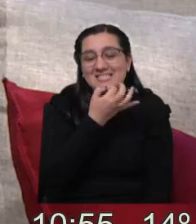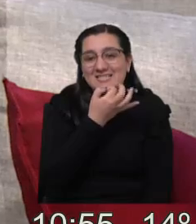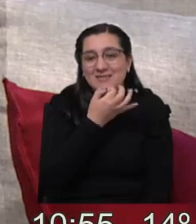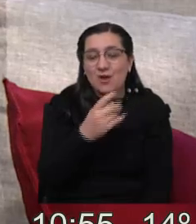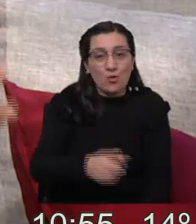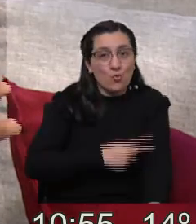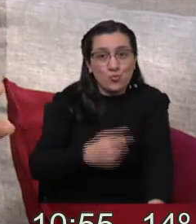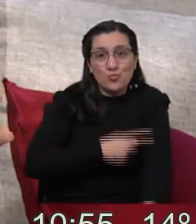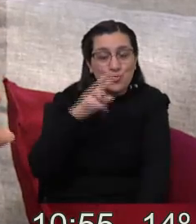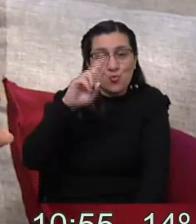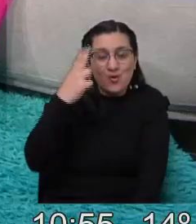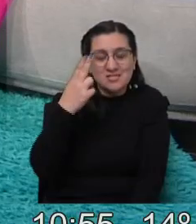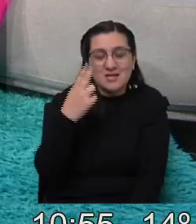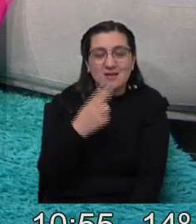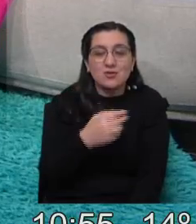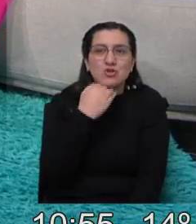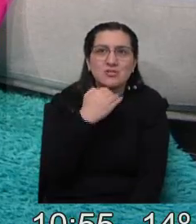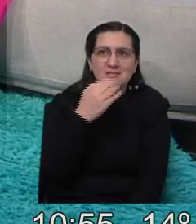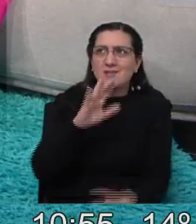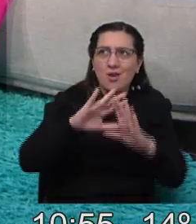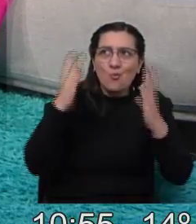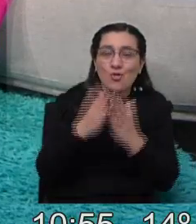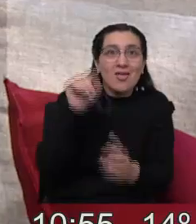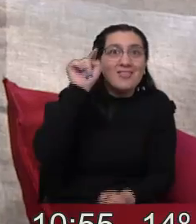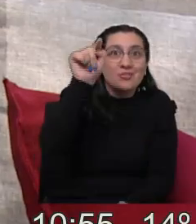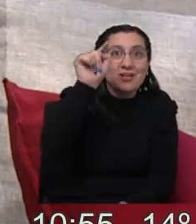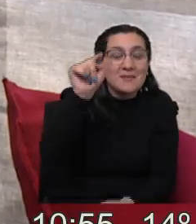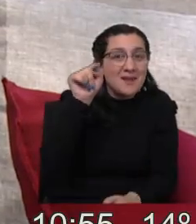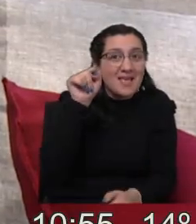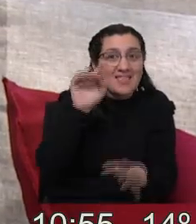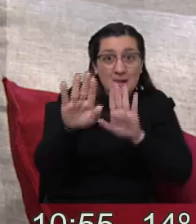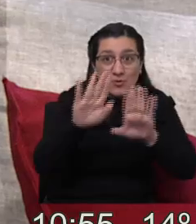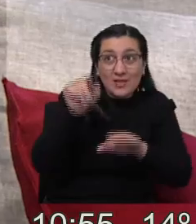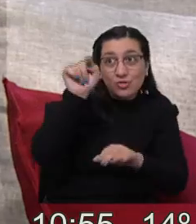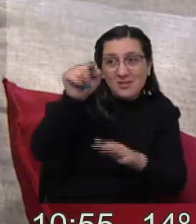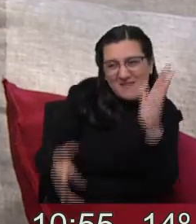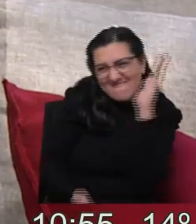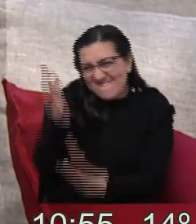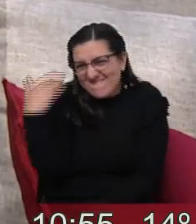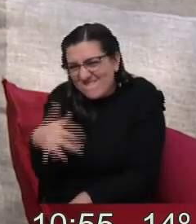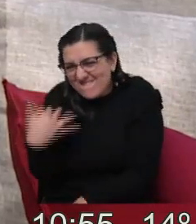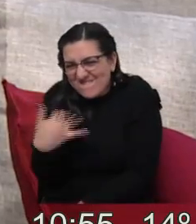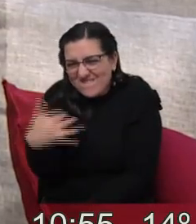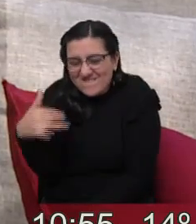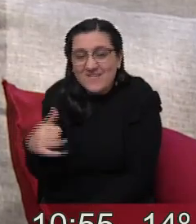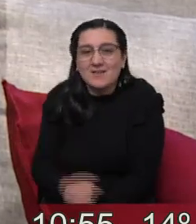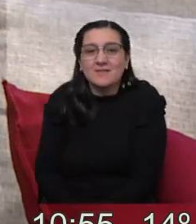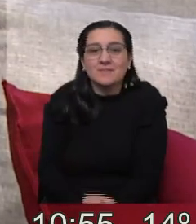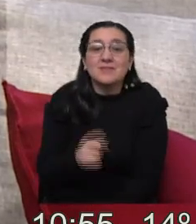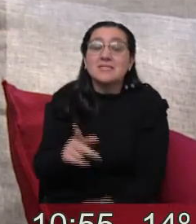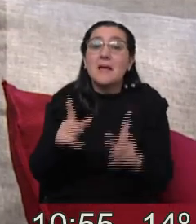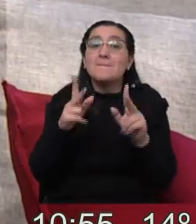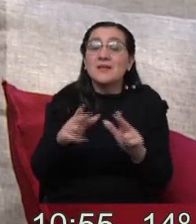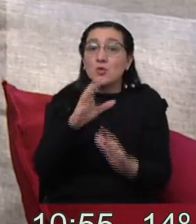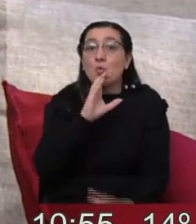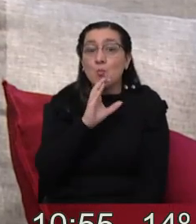uruguaya, que no sé si se usa en todo el mundo, pero no sé. Por lo menos rioplatense es. Entonces, toca el timbre, salir corriendo. Y esta parte de